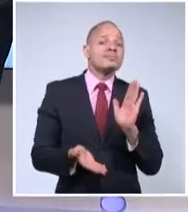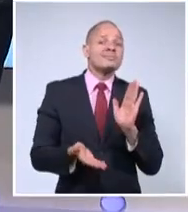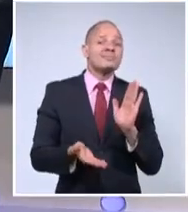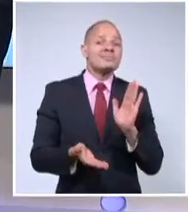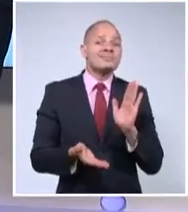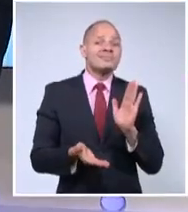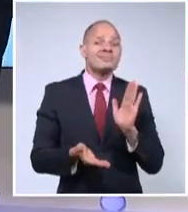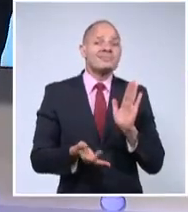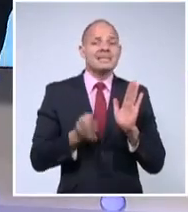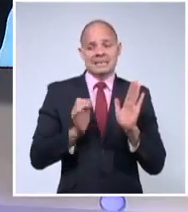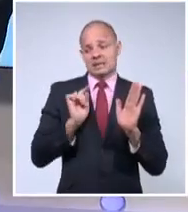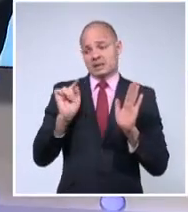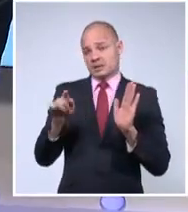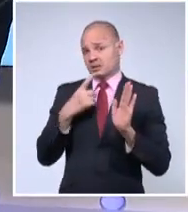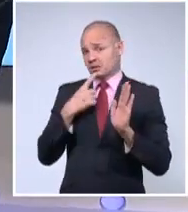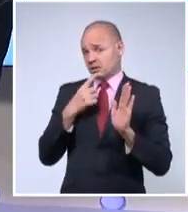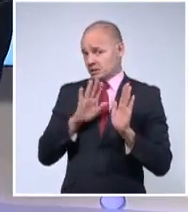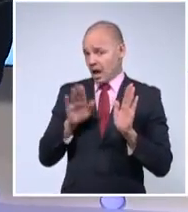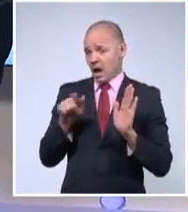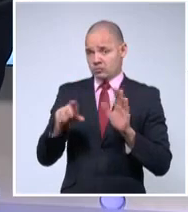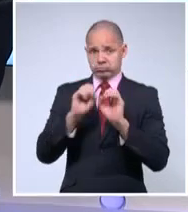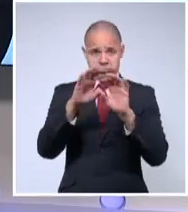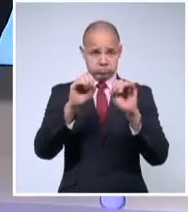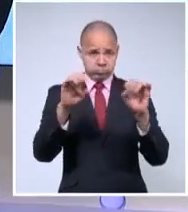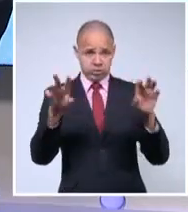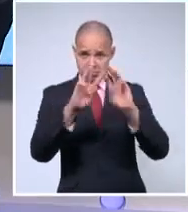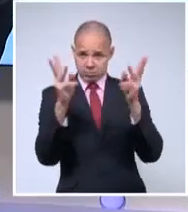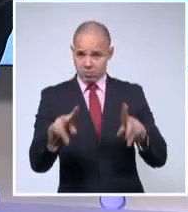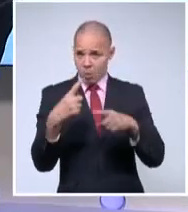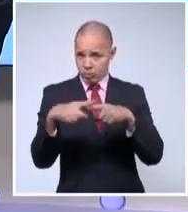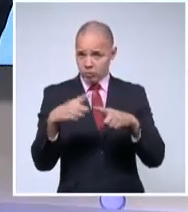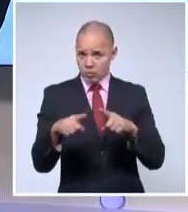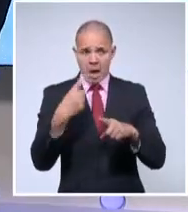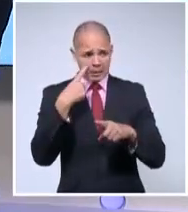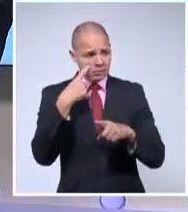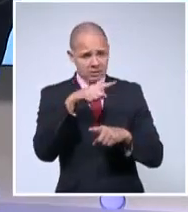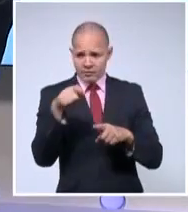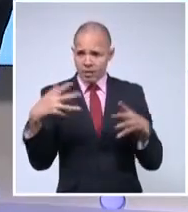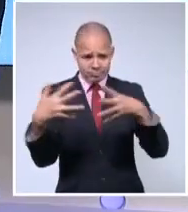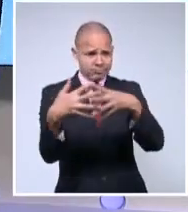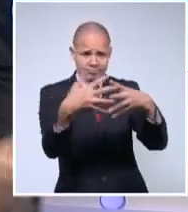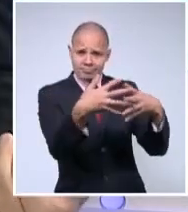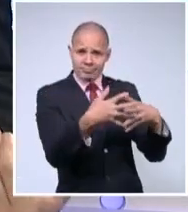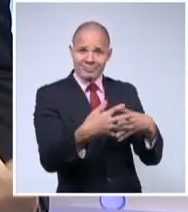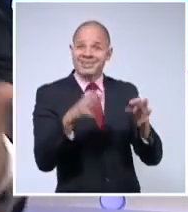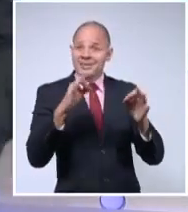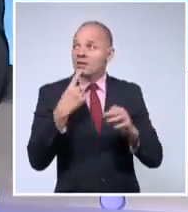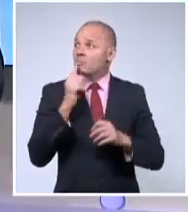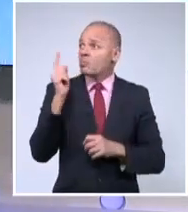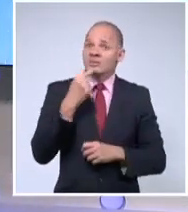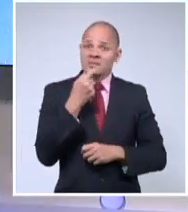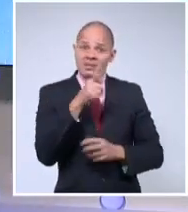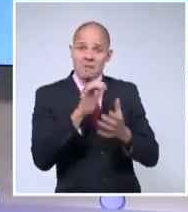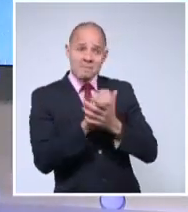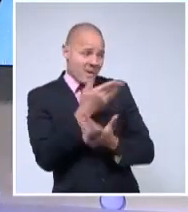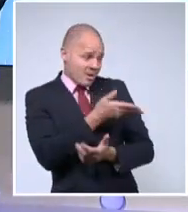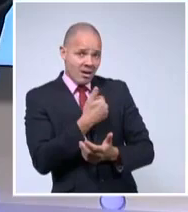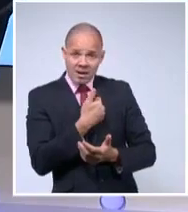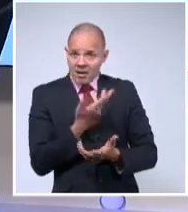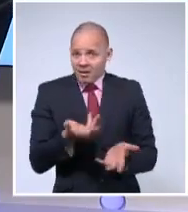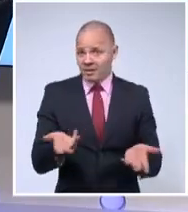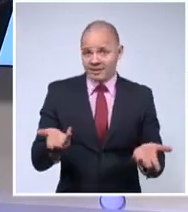están mostrando públicamente estos vínculos de los que han llamado colegas, no son de ahora. Vamos a ir